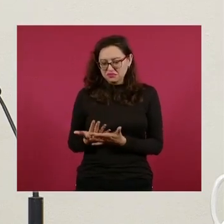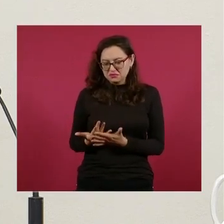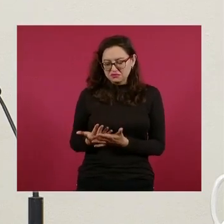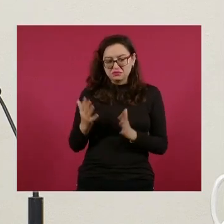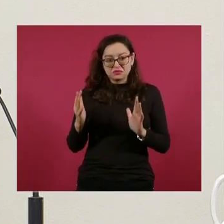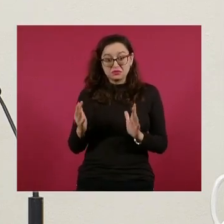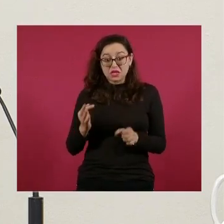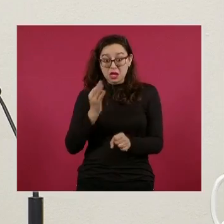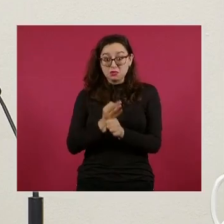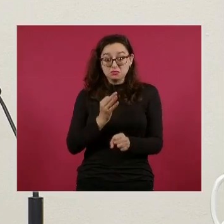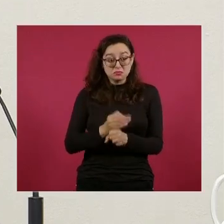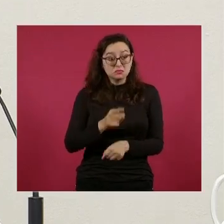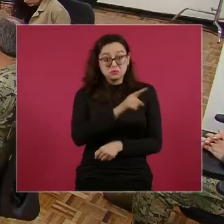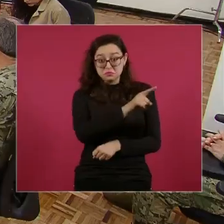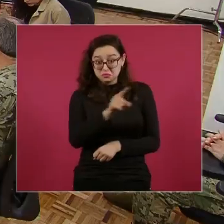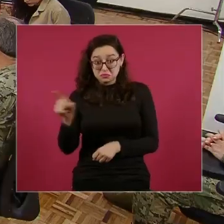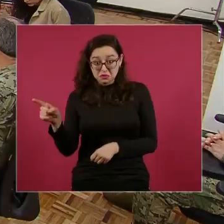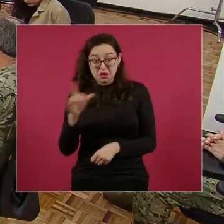por acta